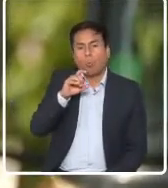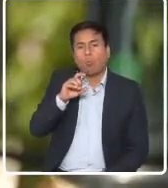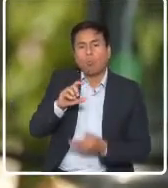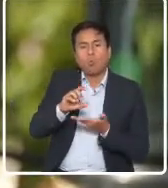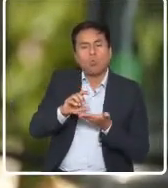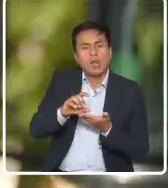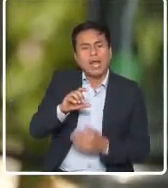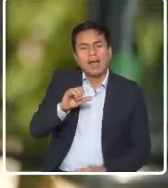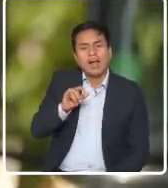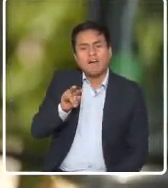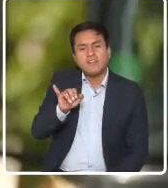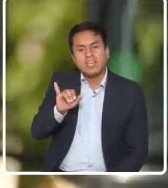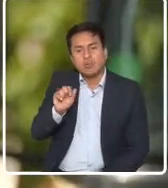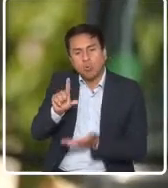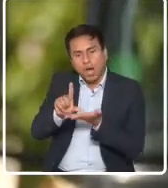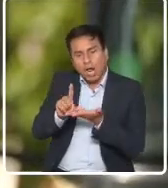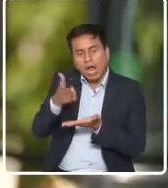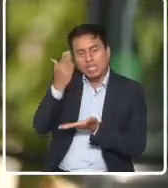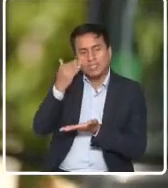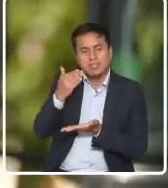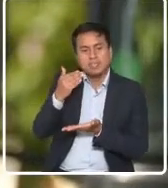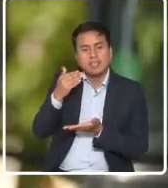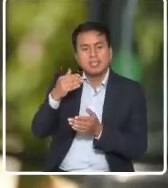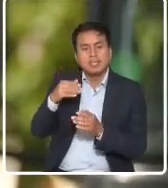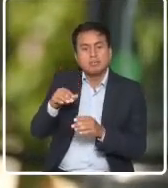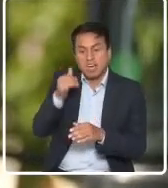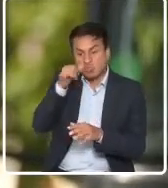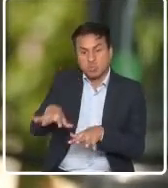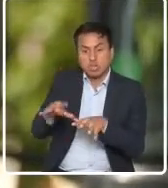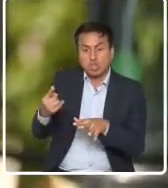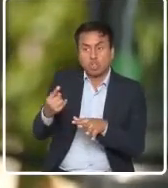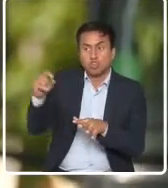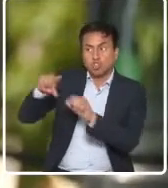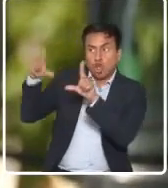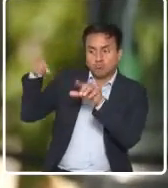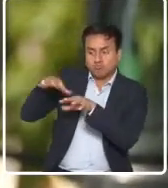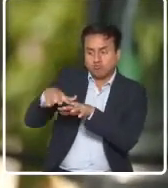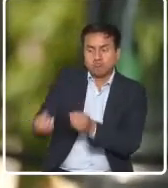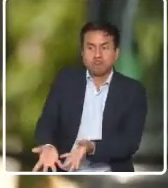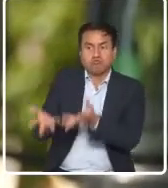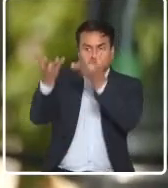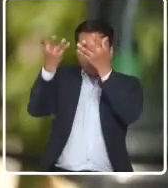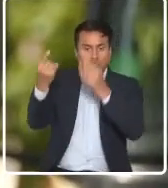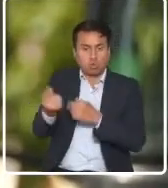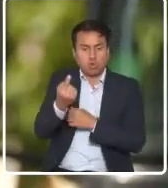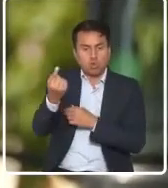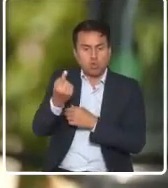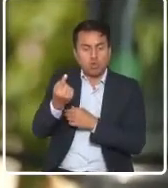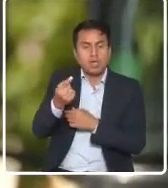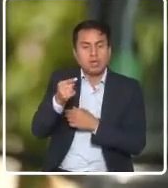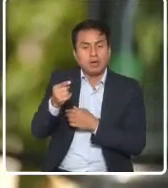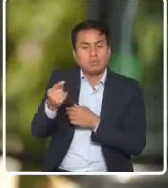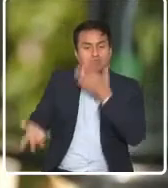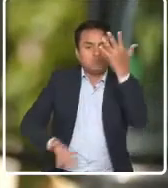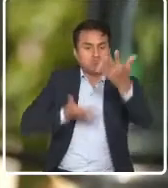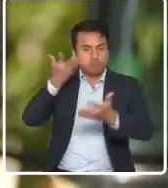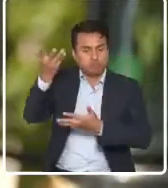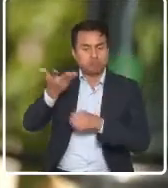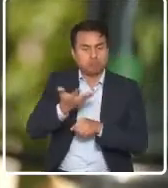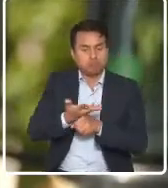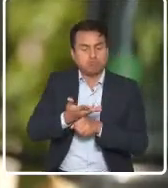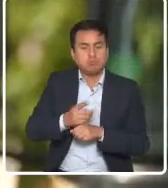cómo después de cierta temperatura hay basuras que prenden sola producto del sol. Y a partir de eso se desatan los